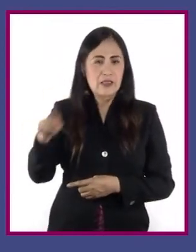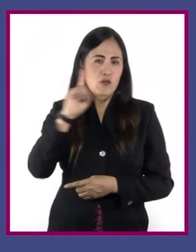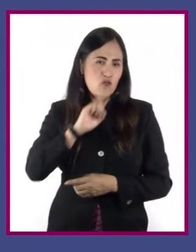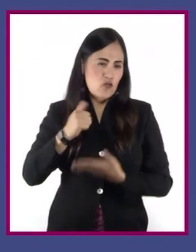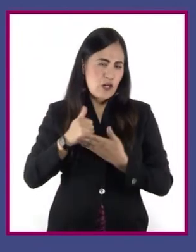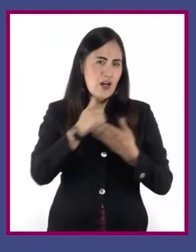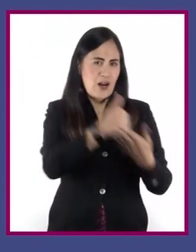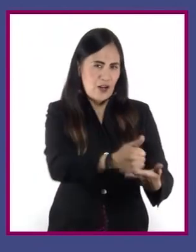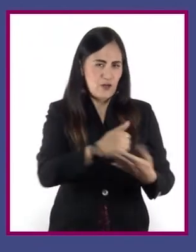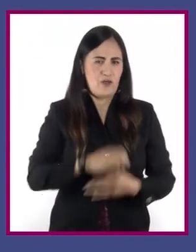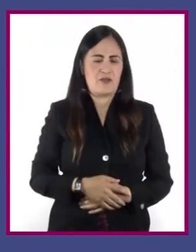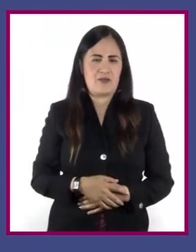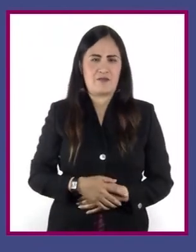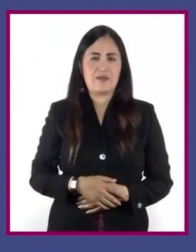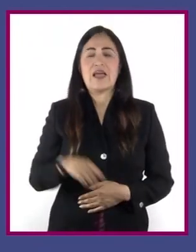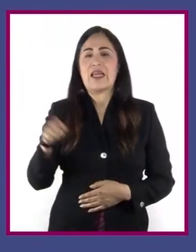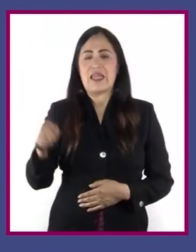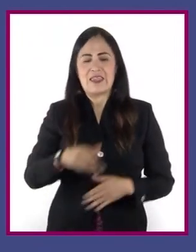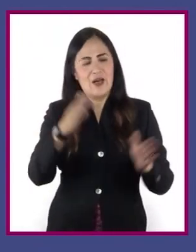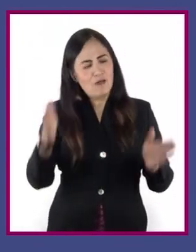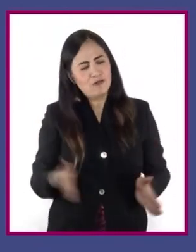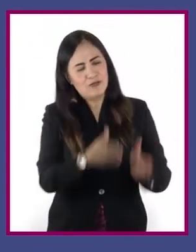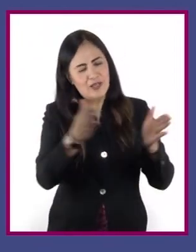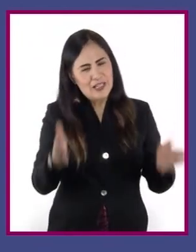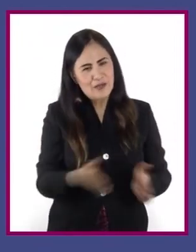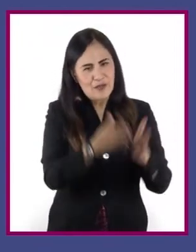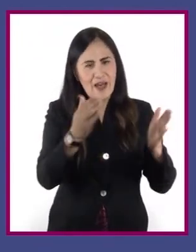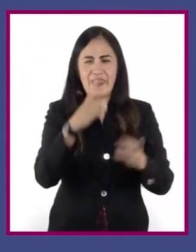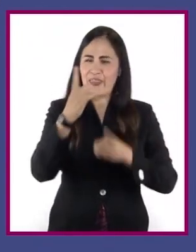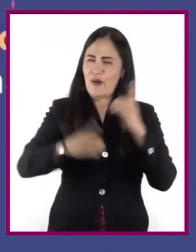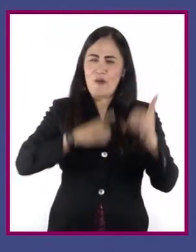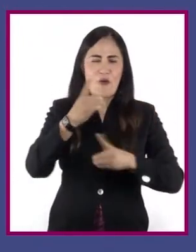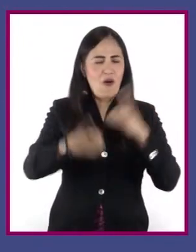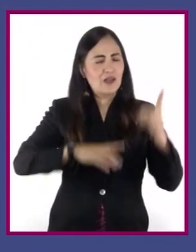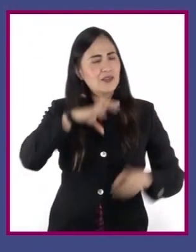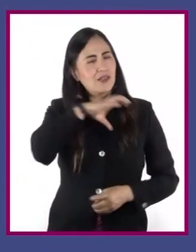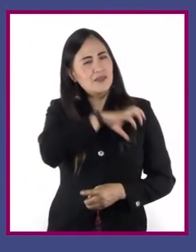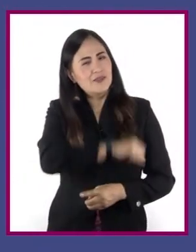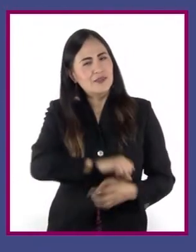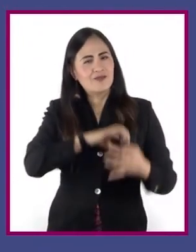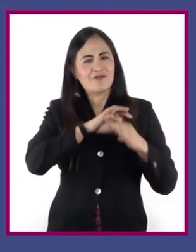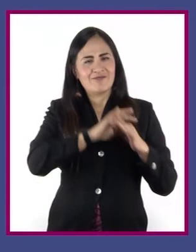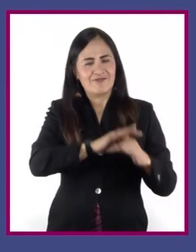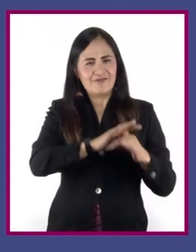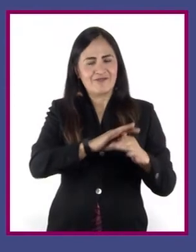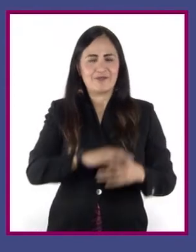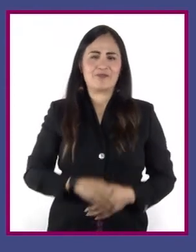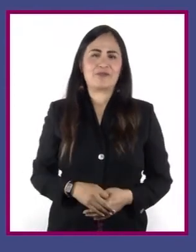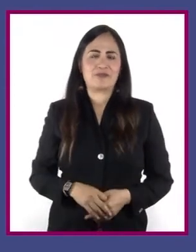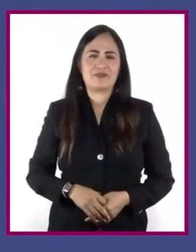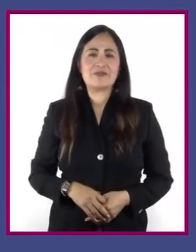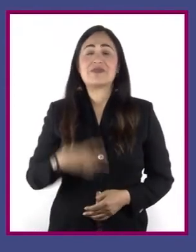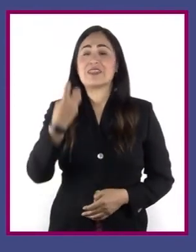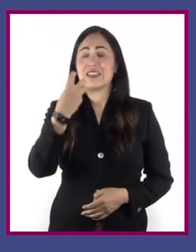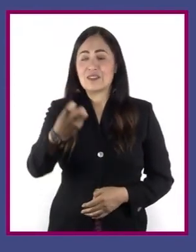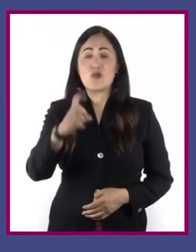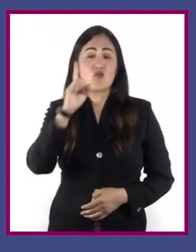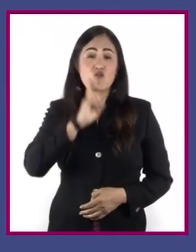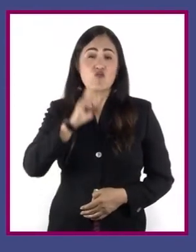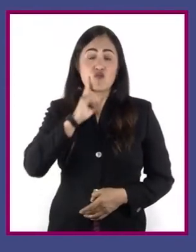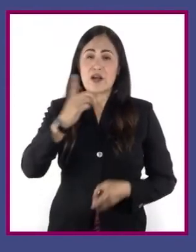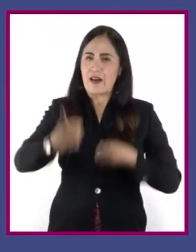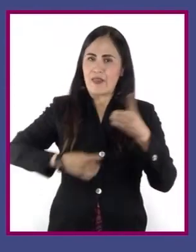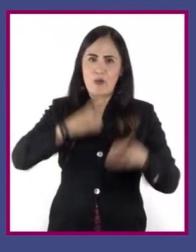gusta inculcarles el gusto por el deporte. Finalmente, manifiesta que ser atleta le ha